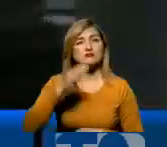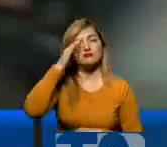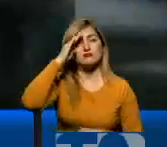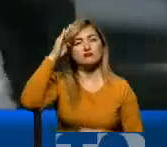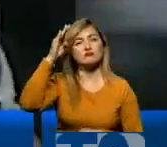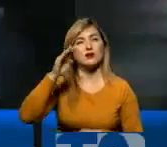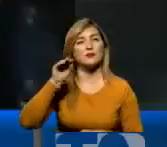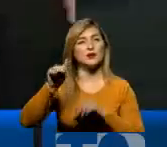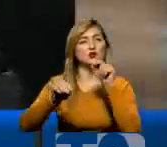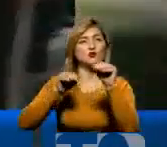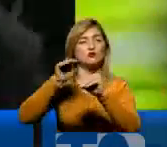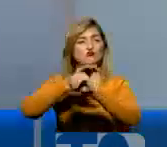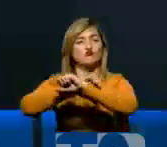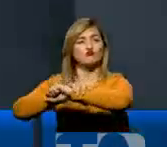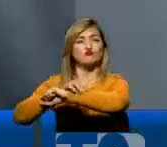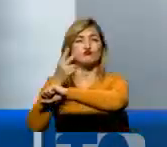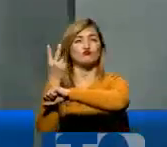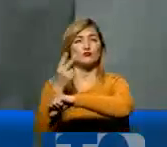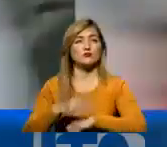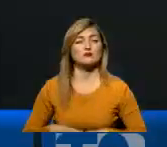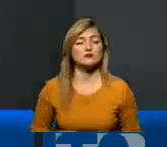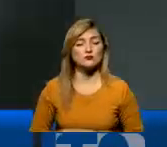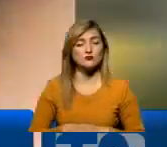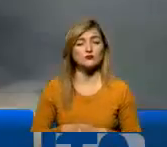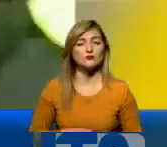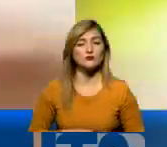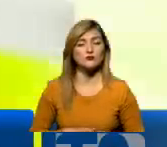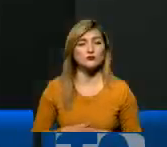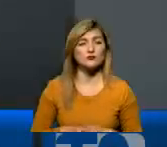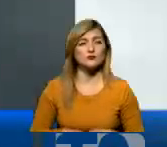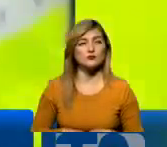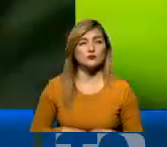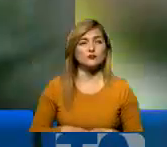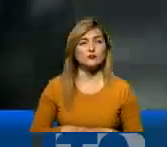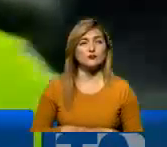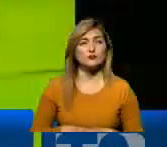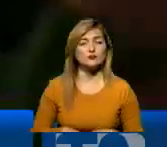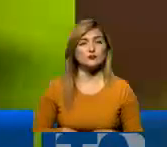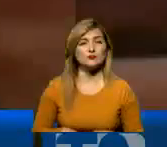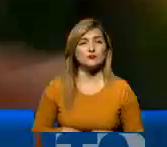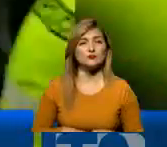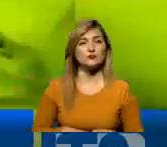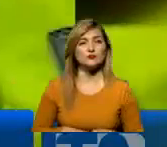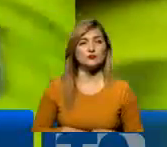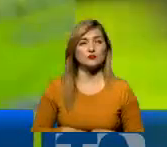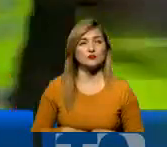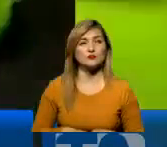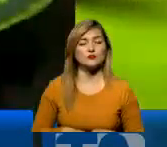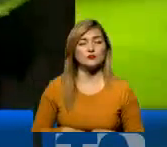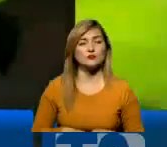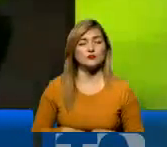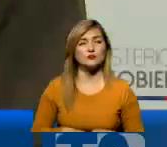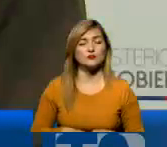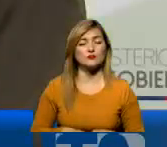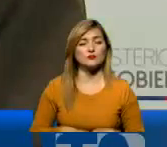de la alerta de los vecinos, logró detenerlos. Inicialmente ya habían sometido a uno de los